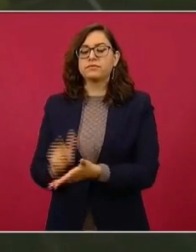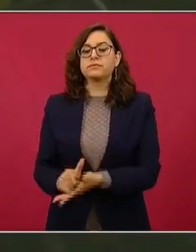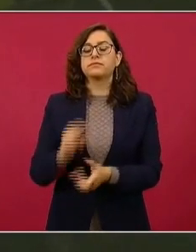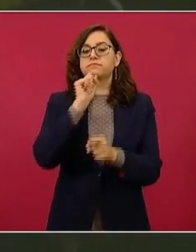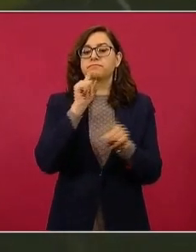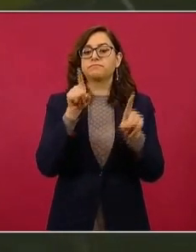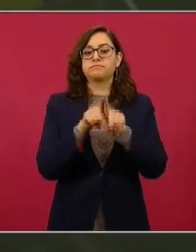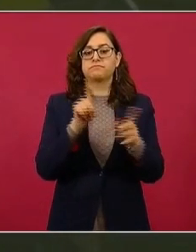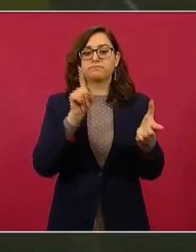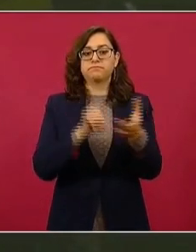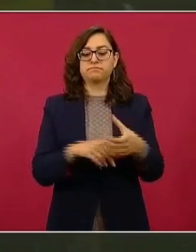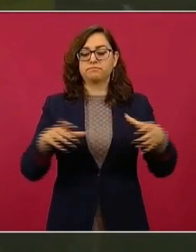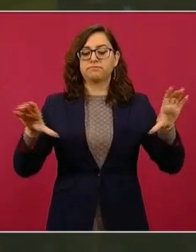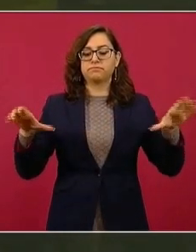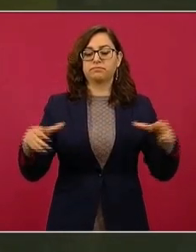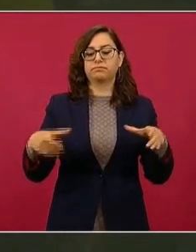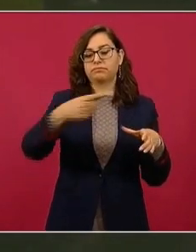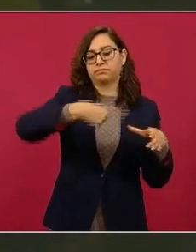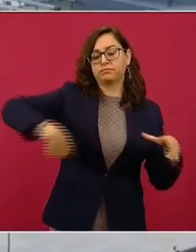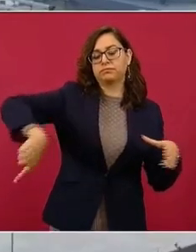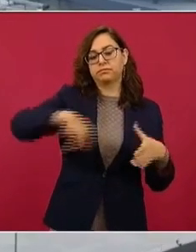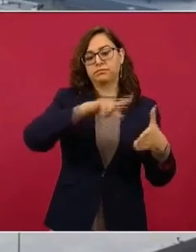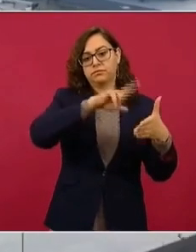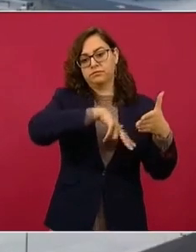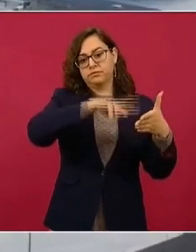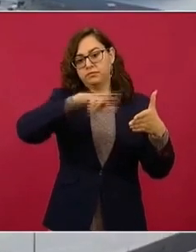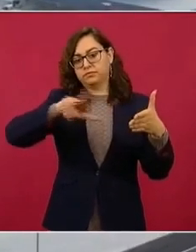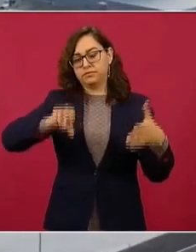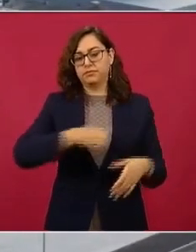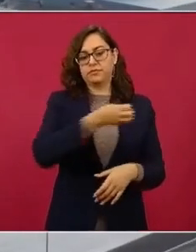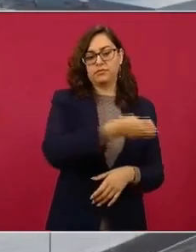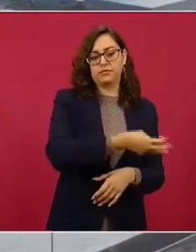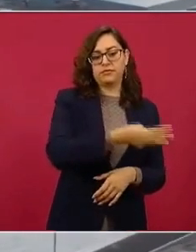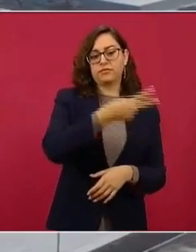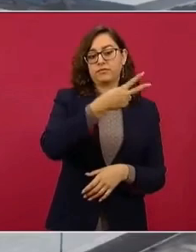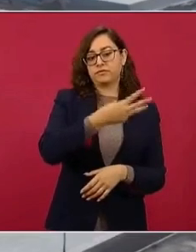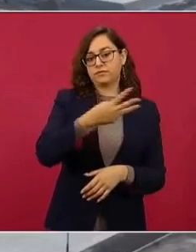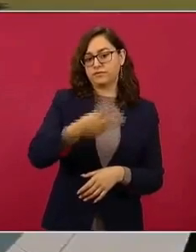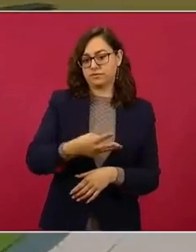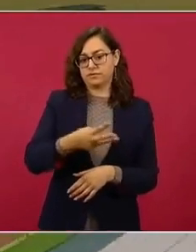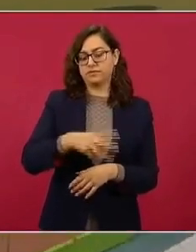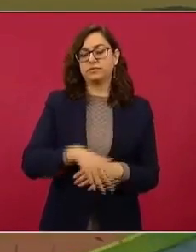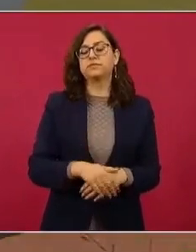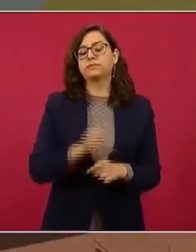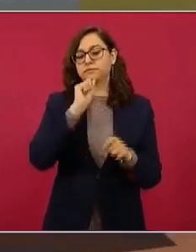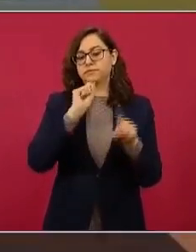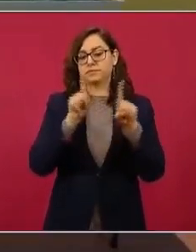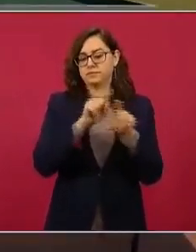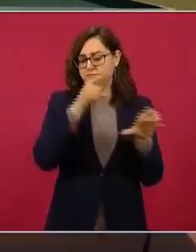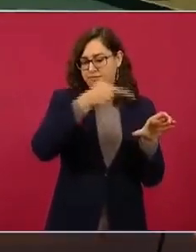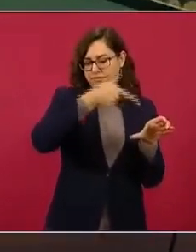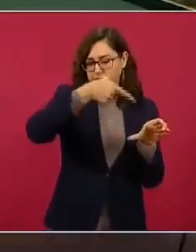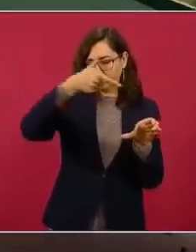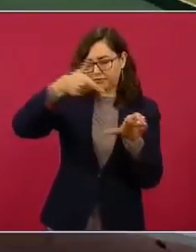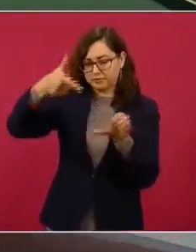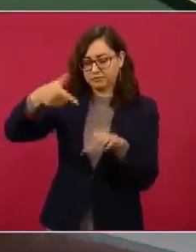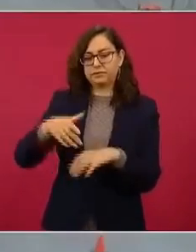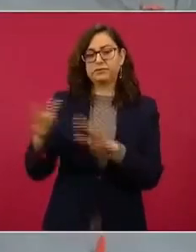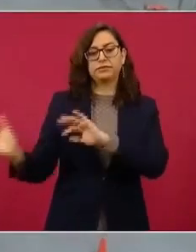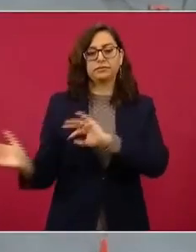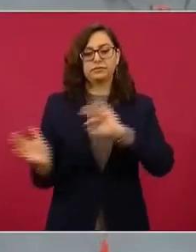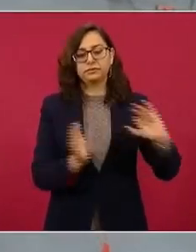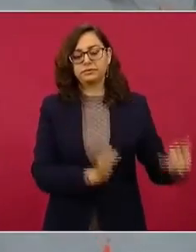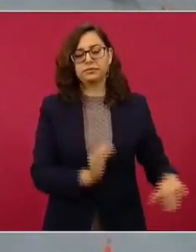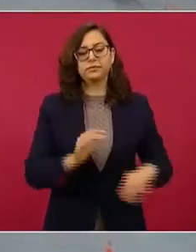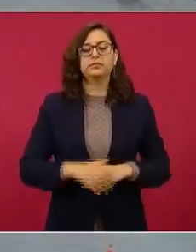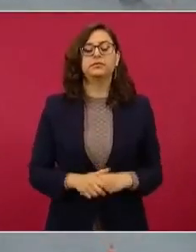del tanque vertical atmosférico 2 y 3 y la soldadura de tubería en tanques. En las redes eléctricas voz y datos, en